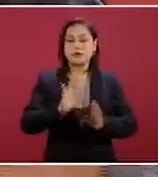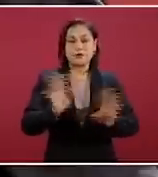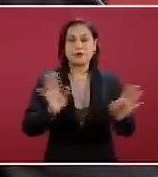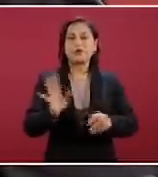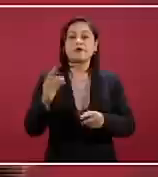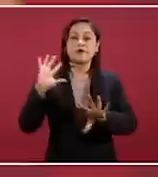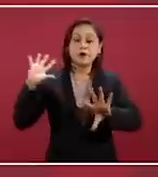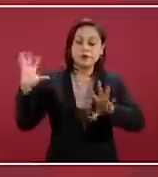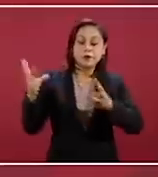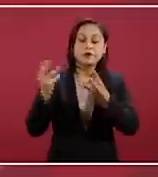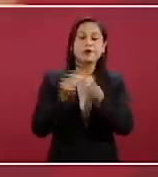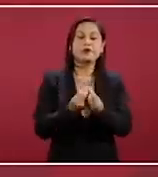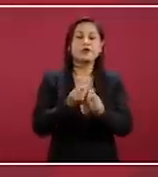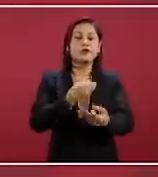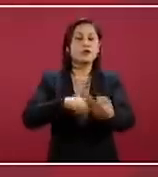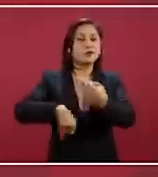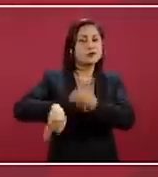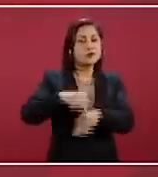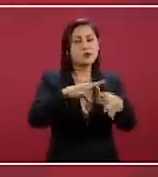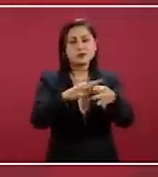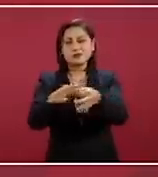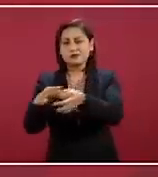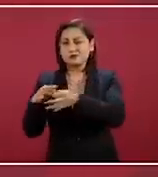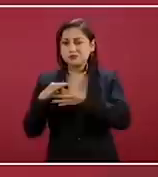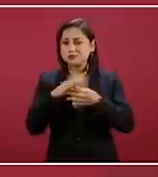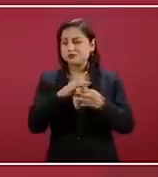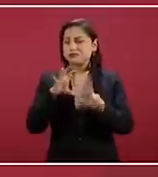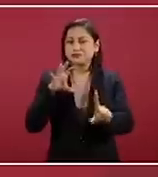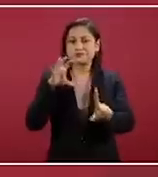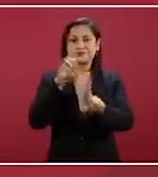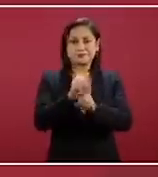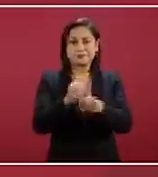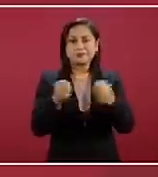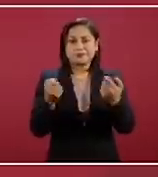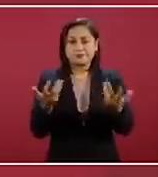haciendo entre todos, que